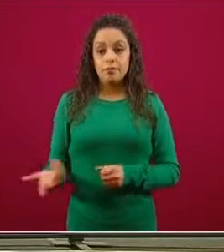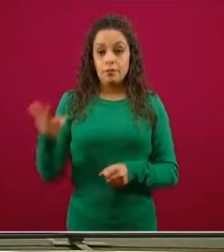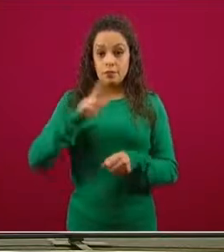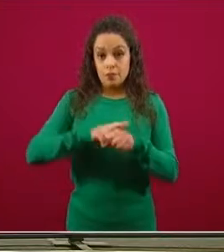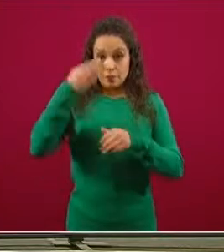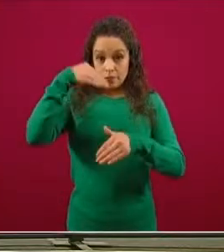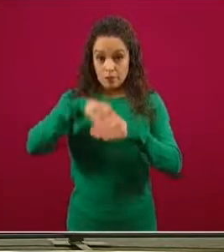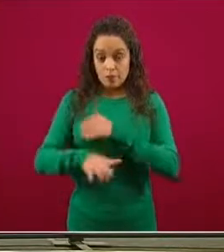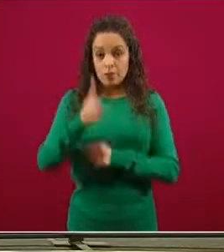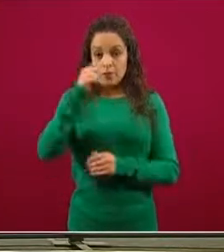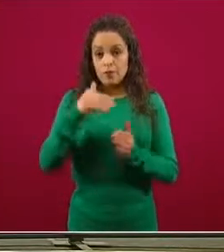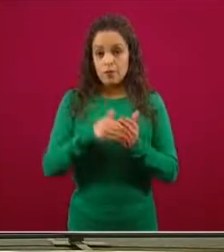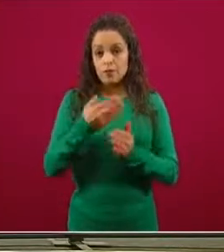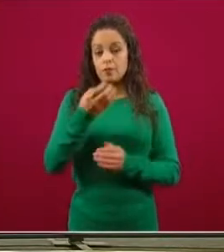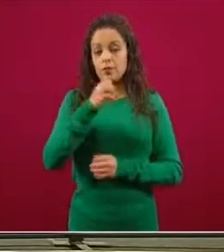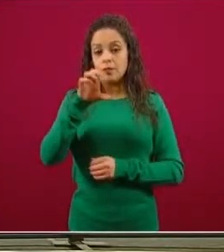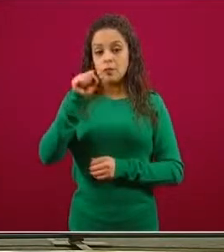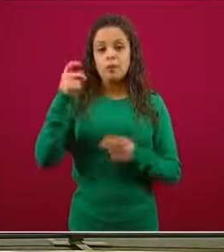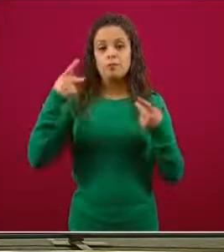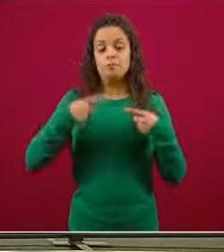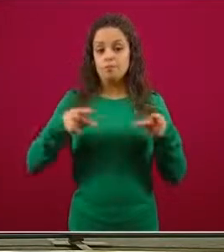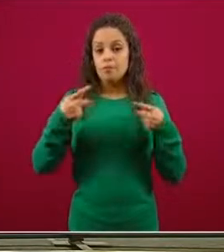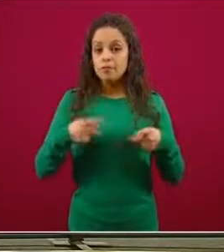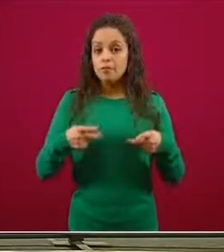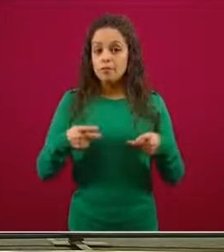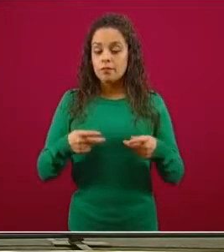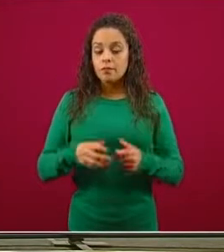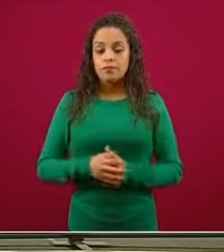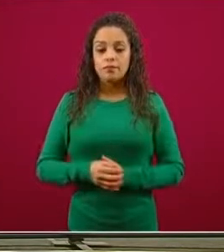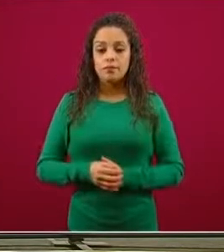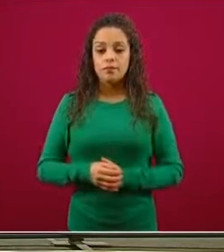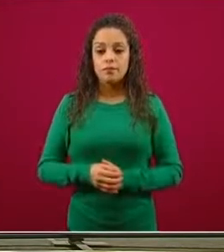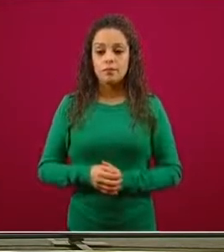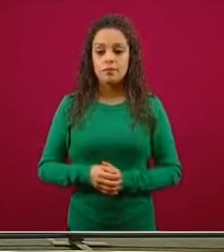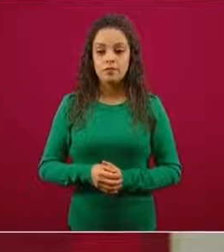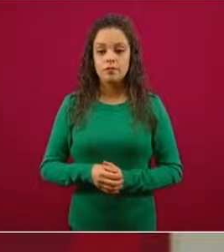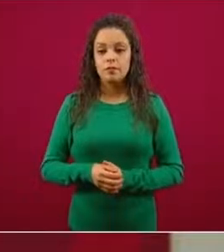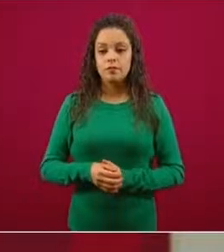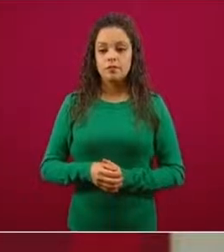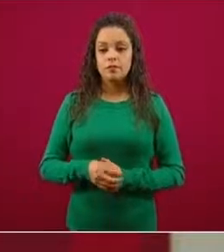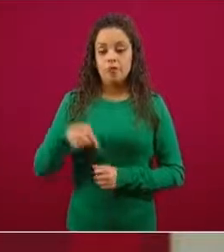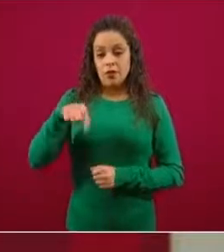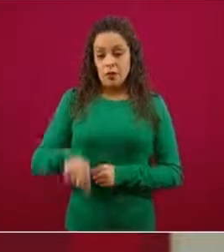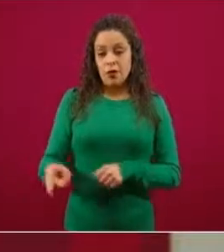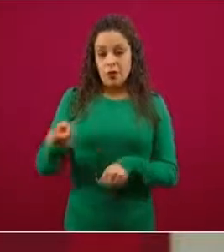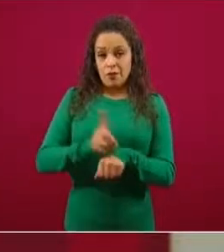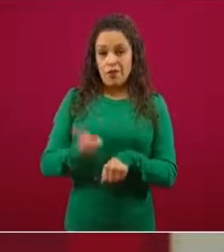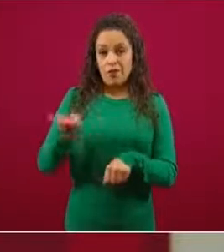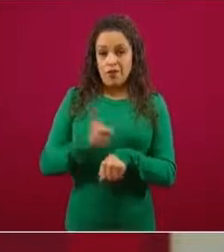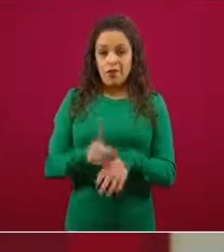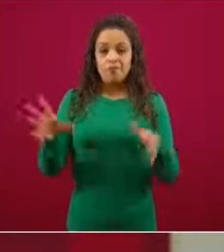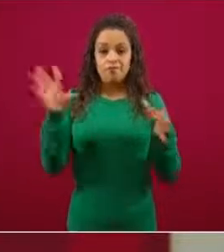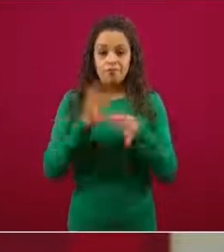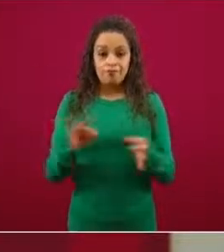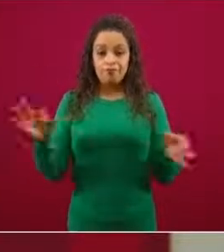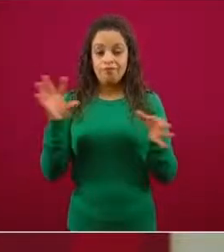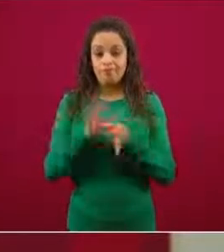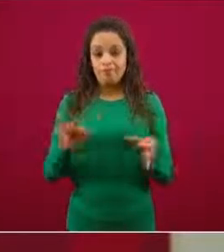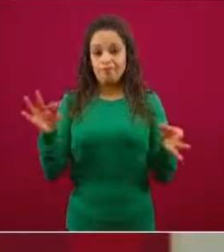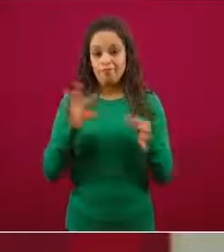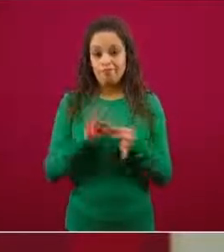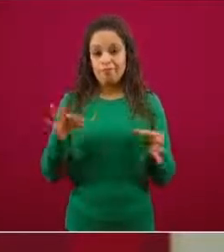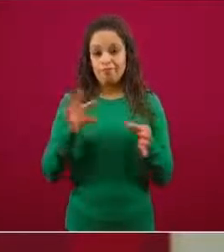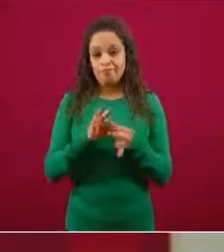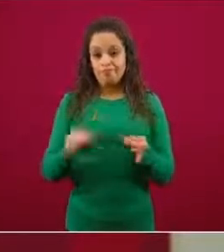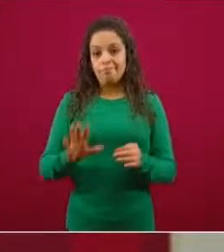hospitalizadas. Esto es lo que explican muy bien aquí todos los días a partir de lo que llaman la red negativa,